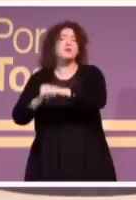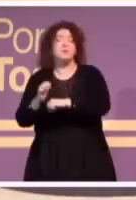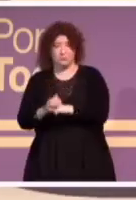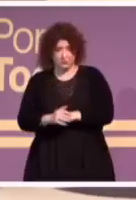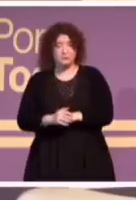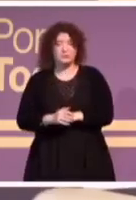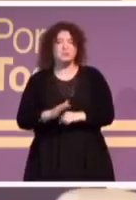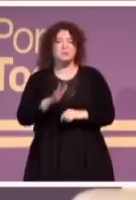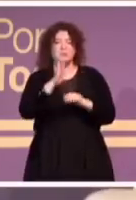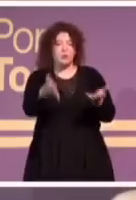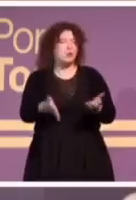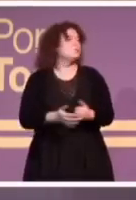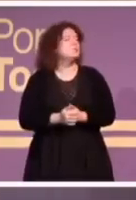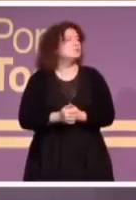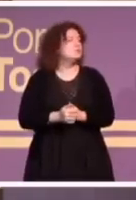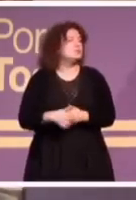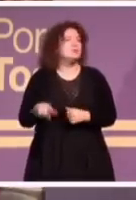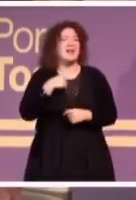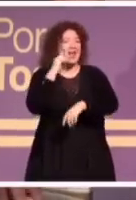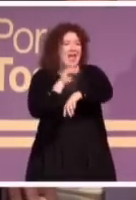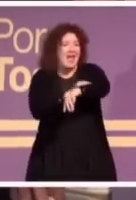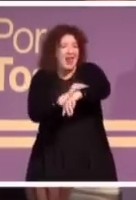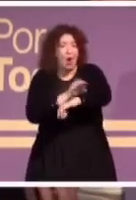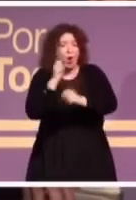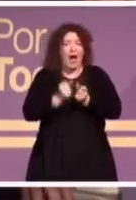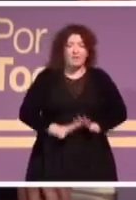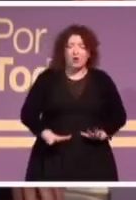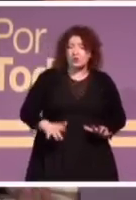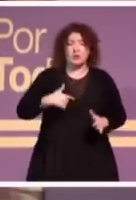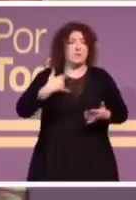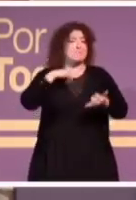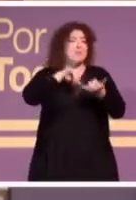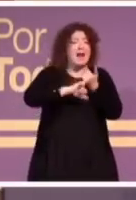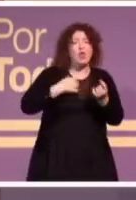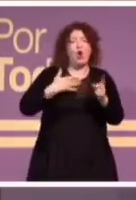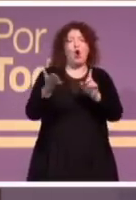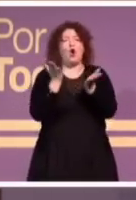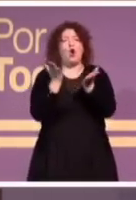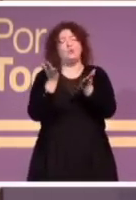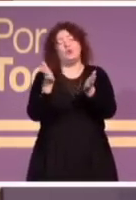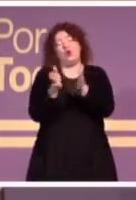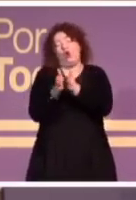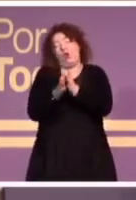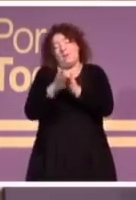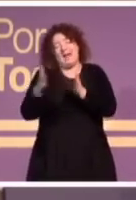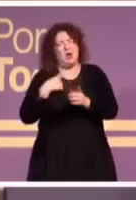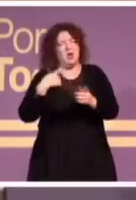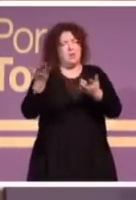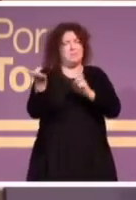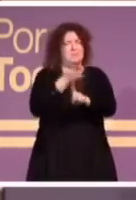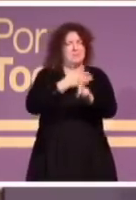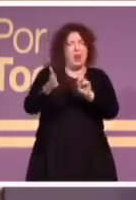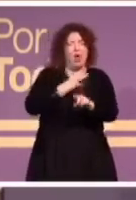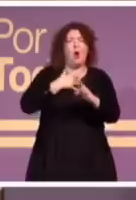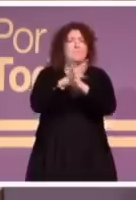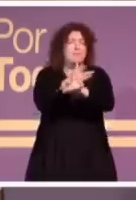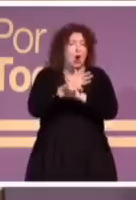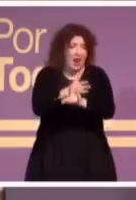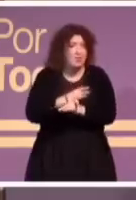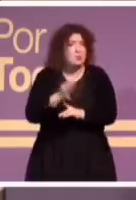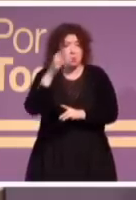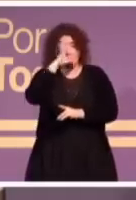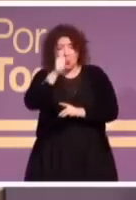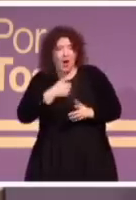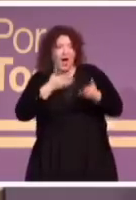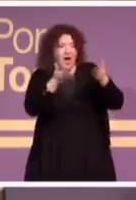abortar, por curar las heridas de una mujer a la que su marido, su compañero le había pegado una paliza, que había sido violada. Eso hacían las